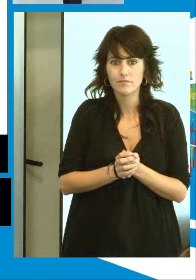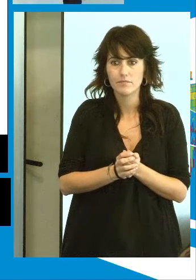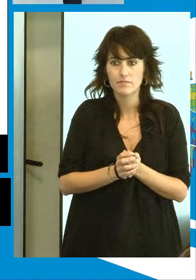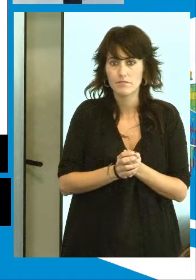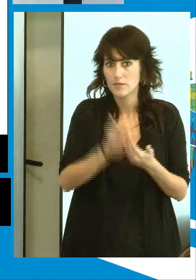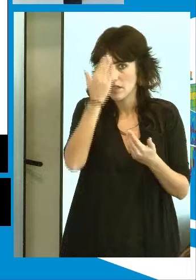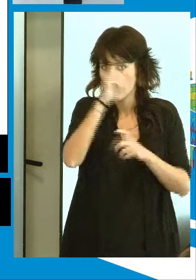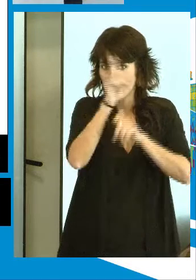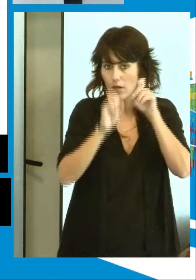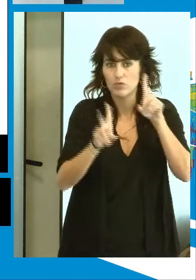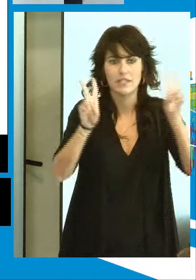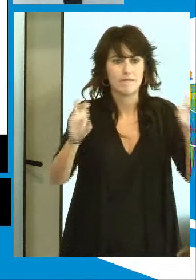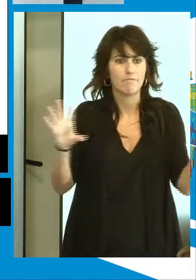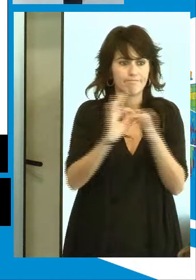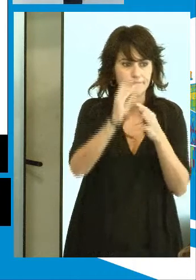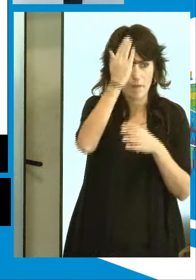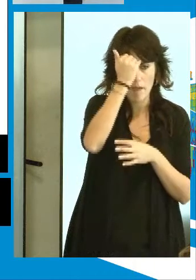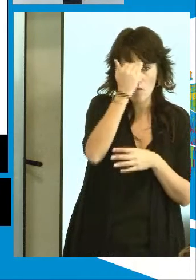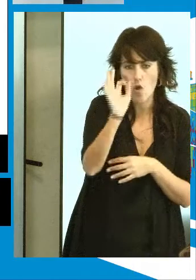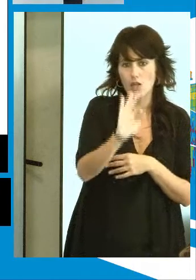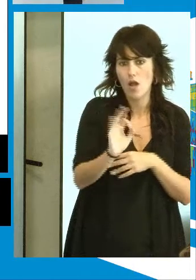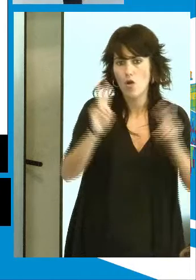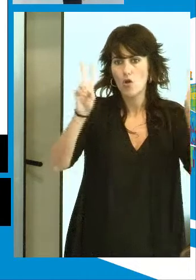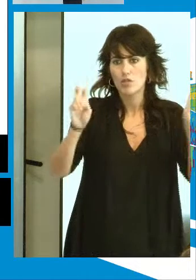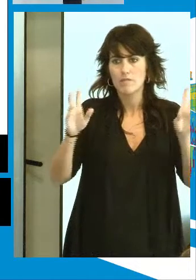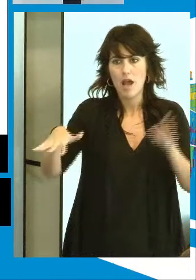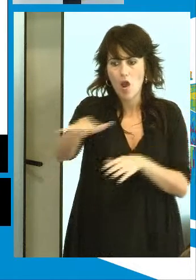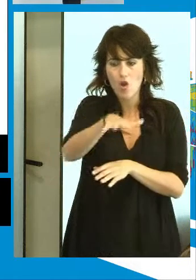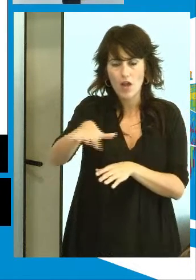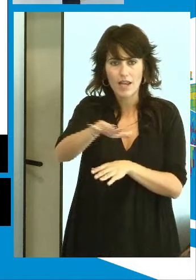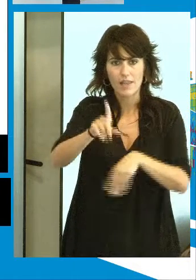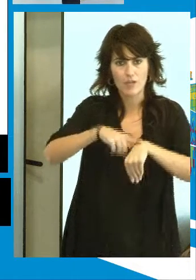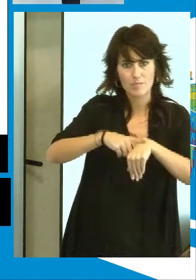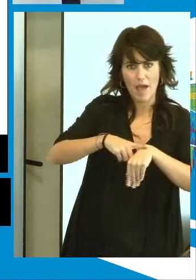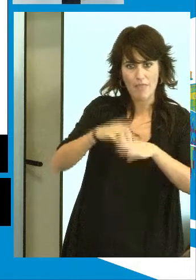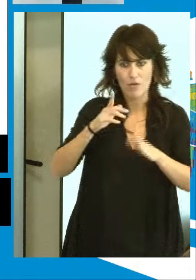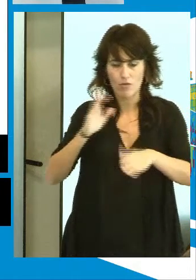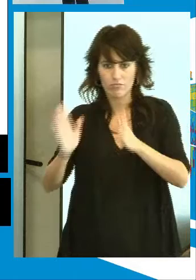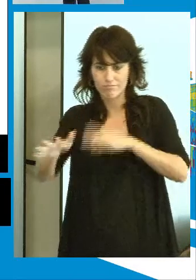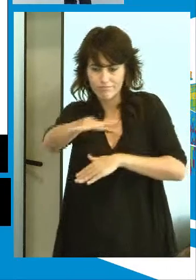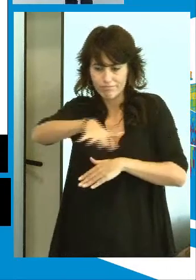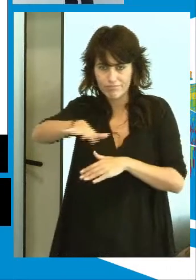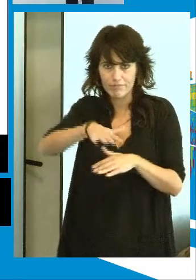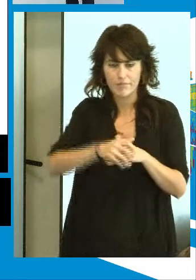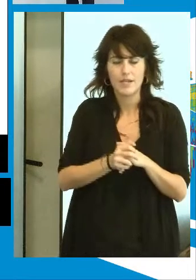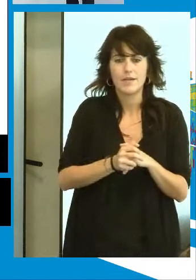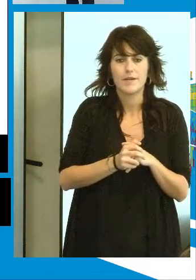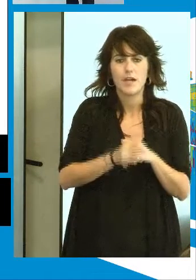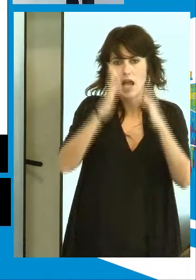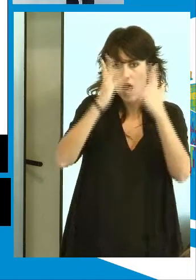sí, a preguntas sobre memoria, sobre localización espacio-temporal, cálculo y lenguaje.